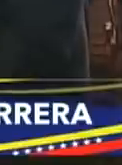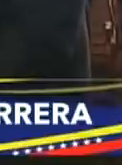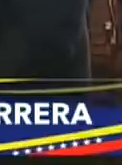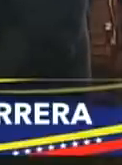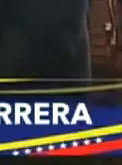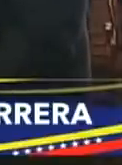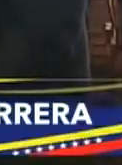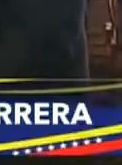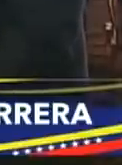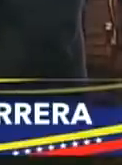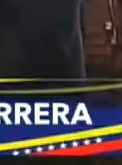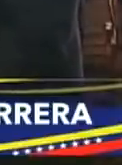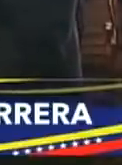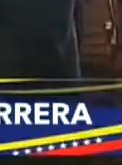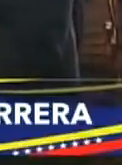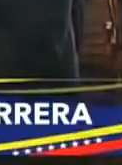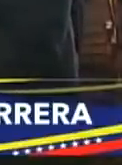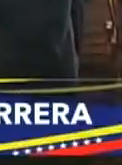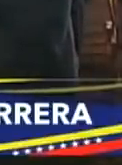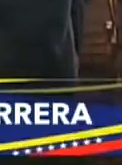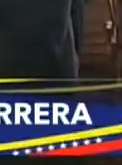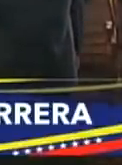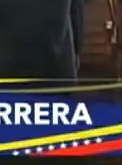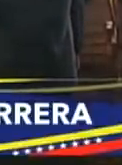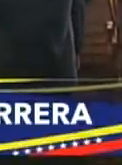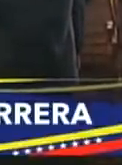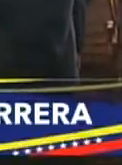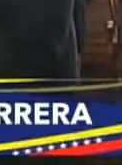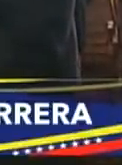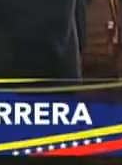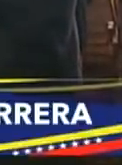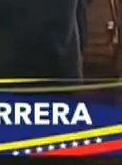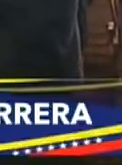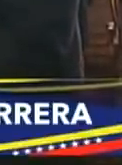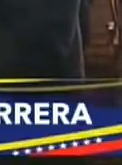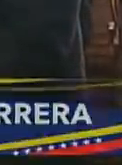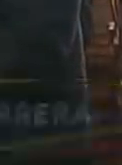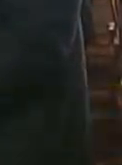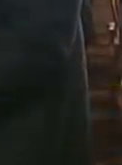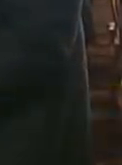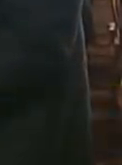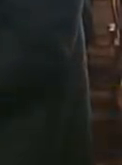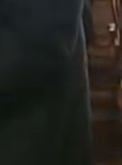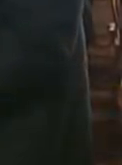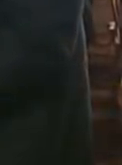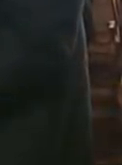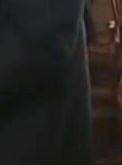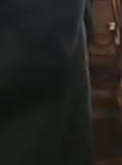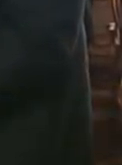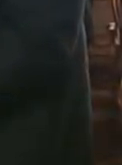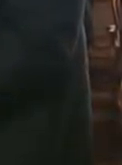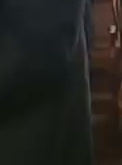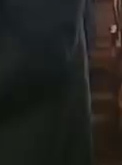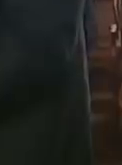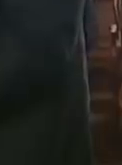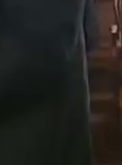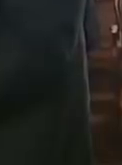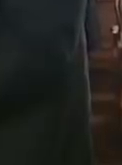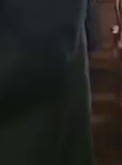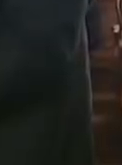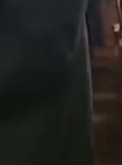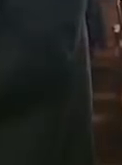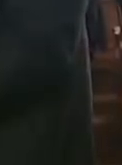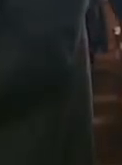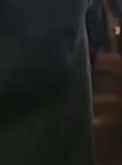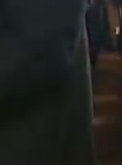primera clase. Lo recibe su hijo Simón Herrera en compañía de su esposa Aimet